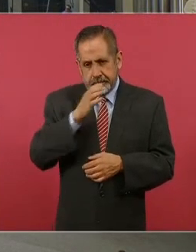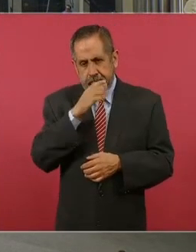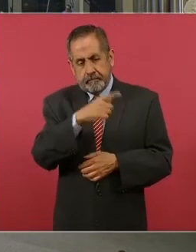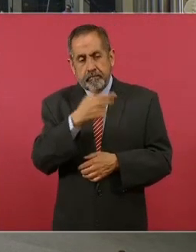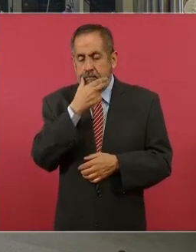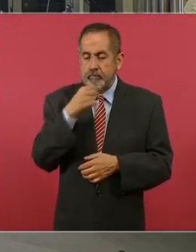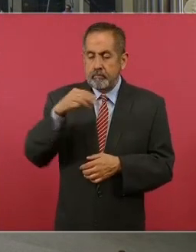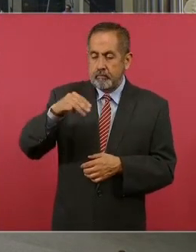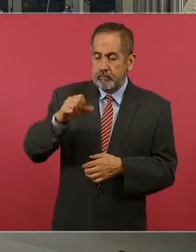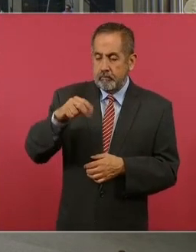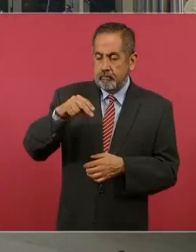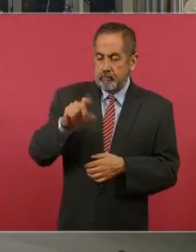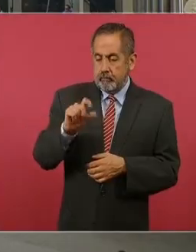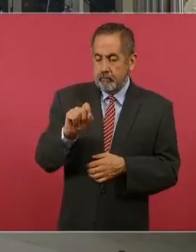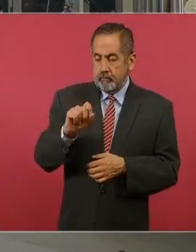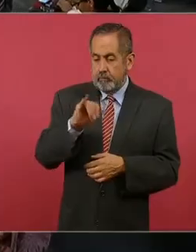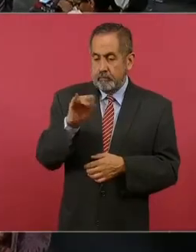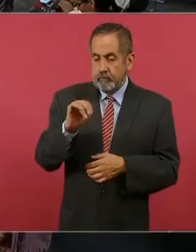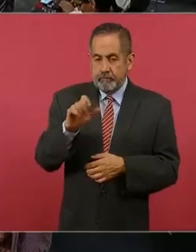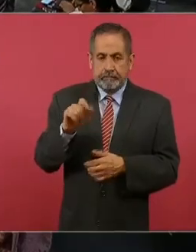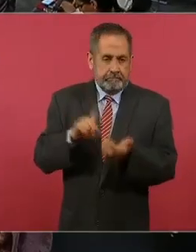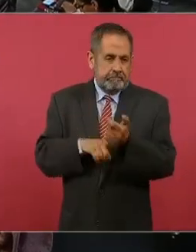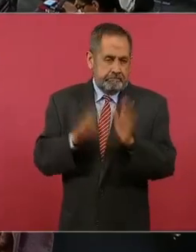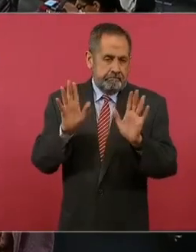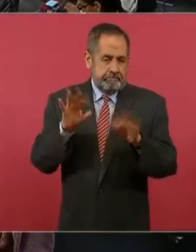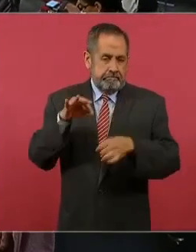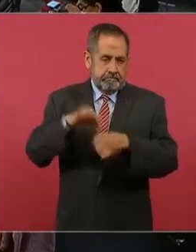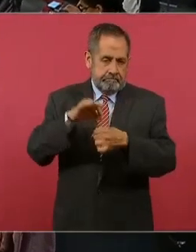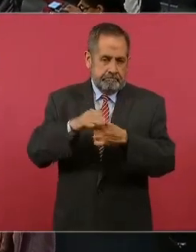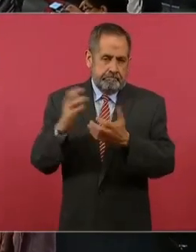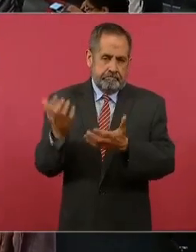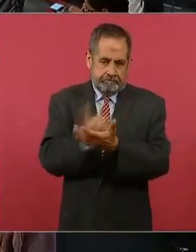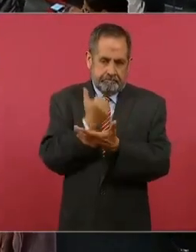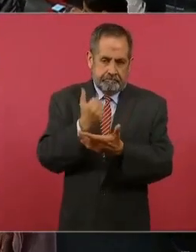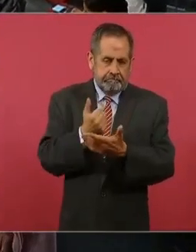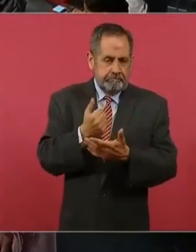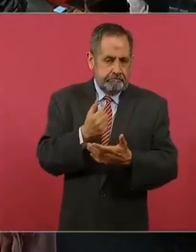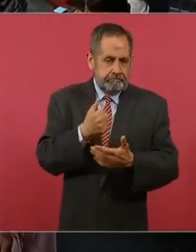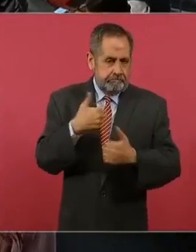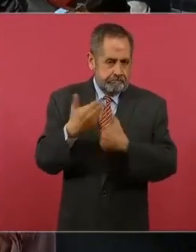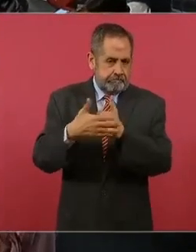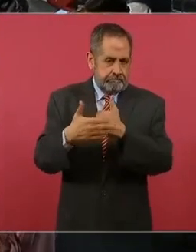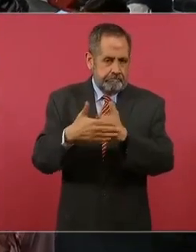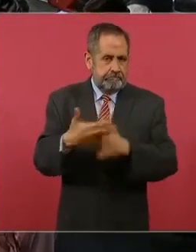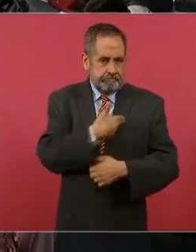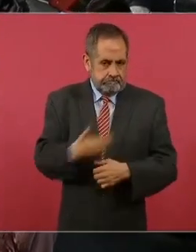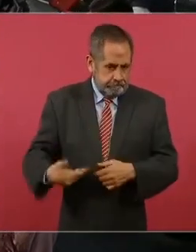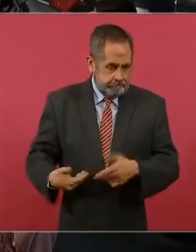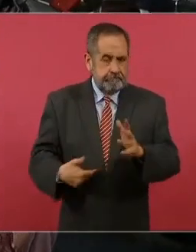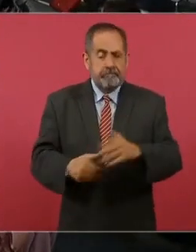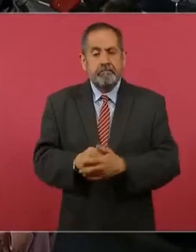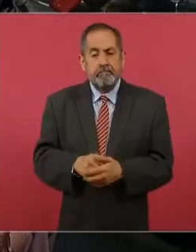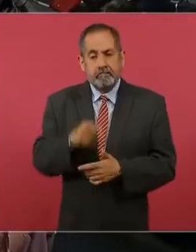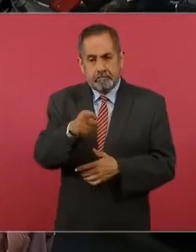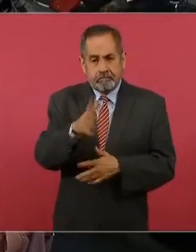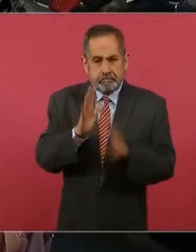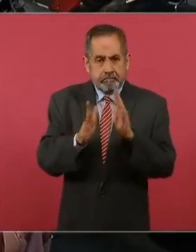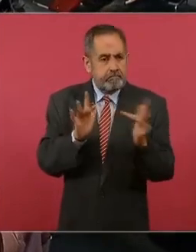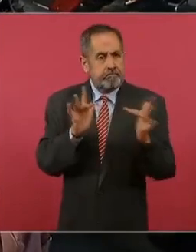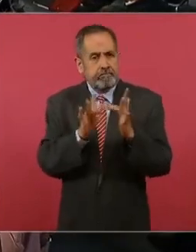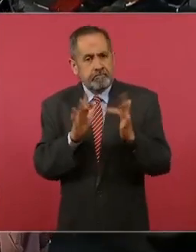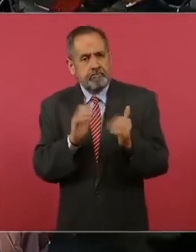Manolo Jiménez, quien es virtual gobernador electo, pues preguntarle principalmente si ha tenido ya alguna